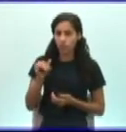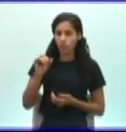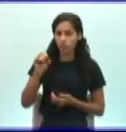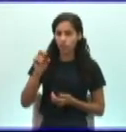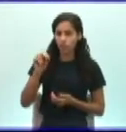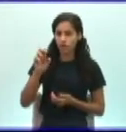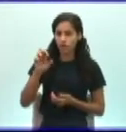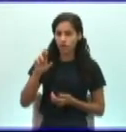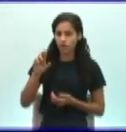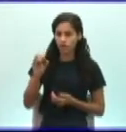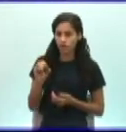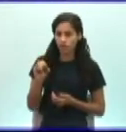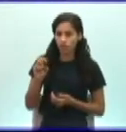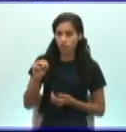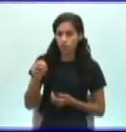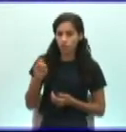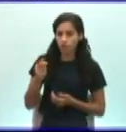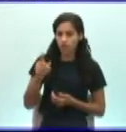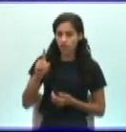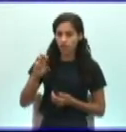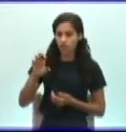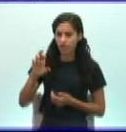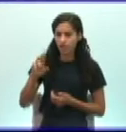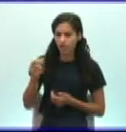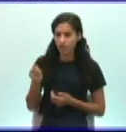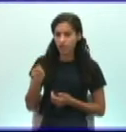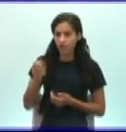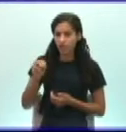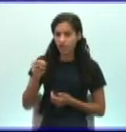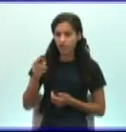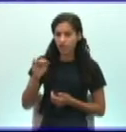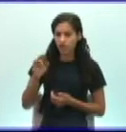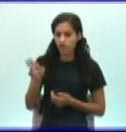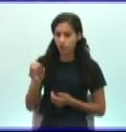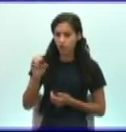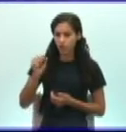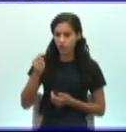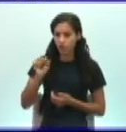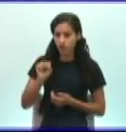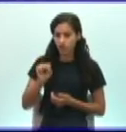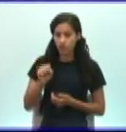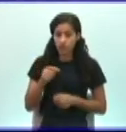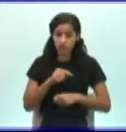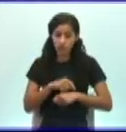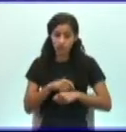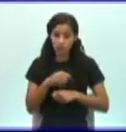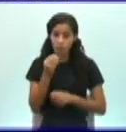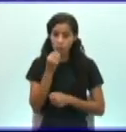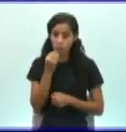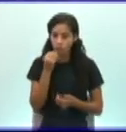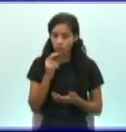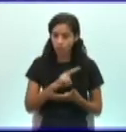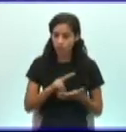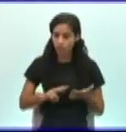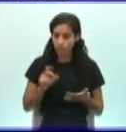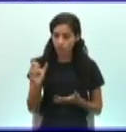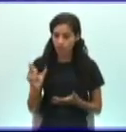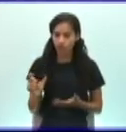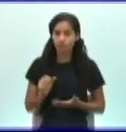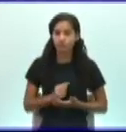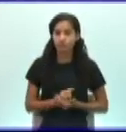pionero, madera, mariposa. Les dejo un tiempo para que lean las